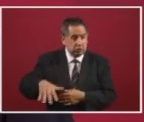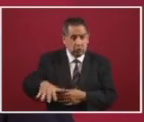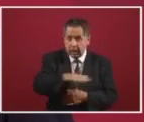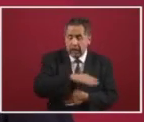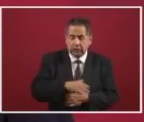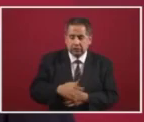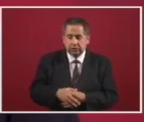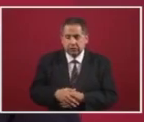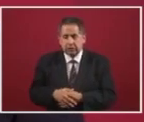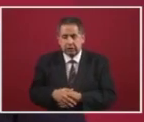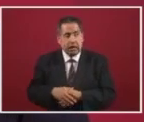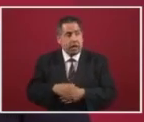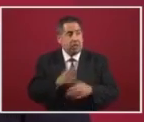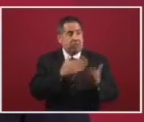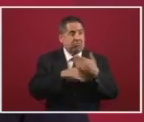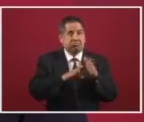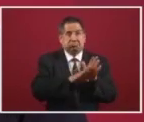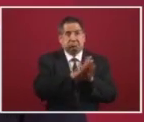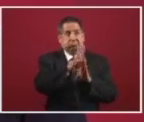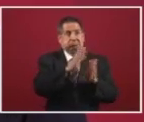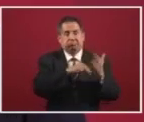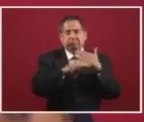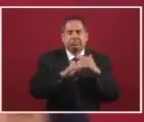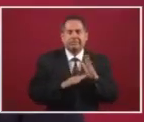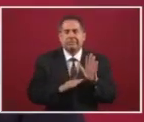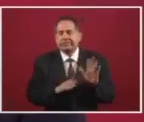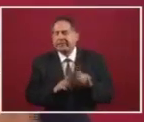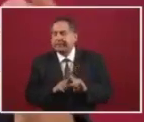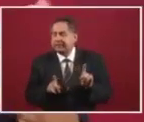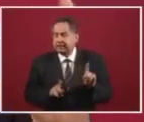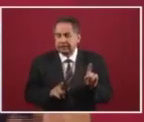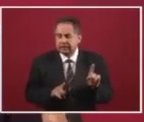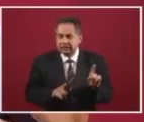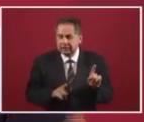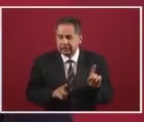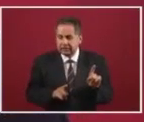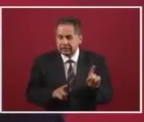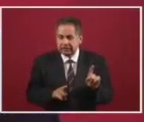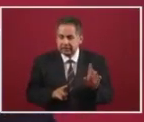Y crecimiento es